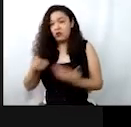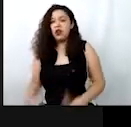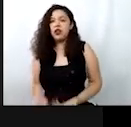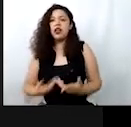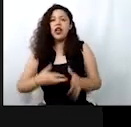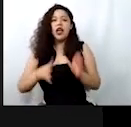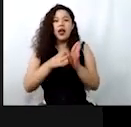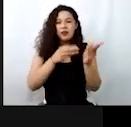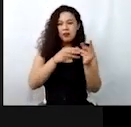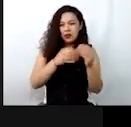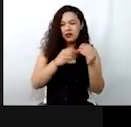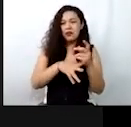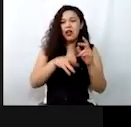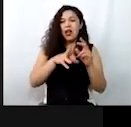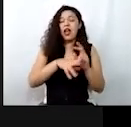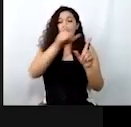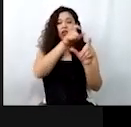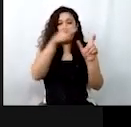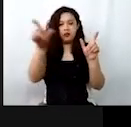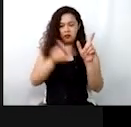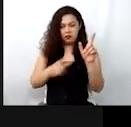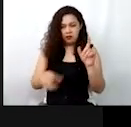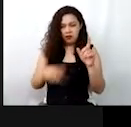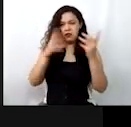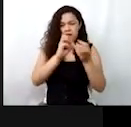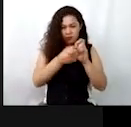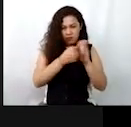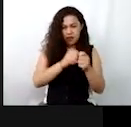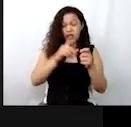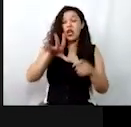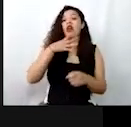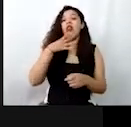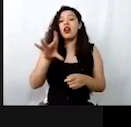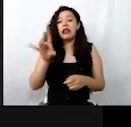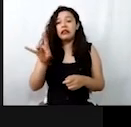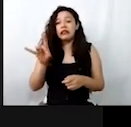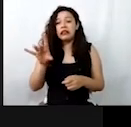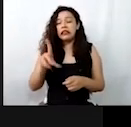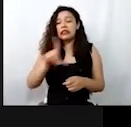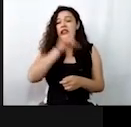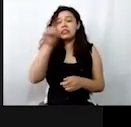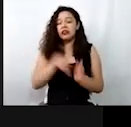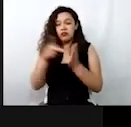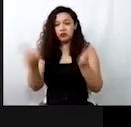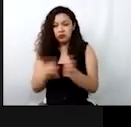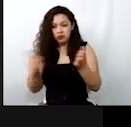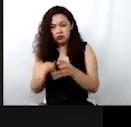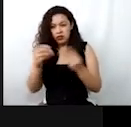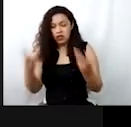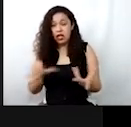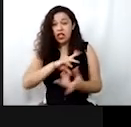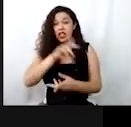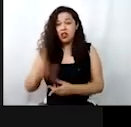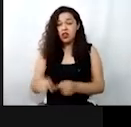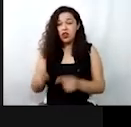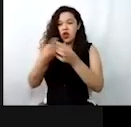utilizando hojas secas de árbol molidas que mezclamos con los residuos de pegamento que nos sobró de los lápices de periódico. Y con esto enrollamos puntas de